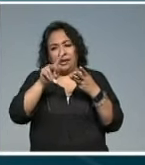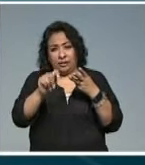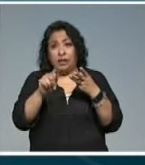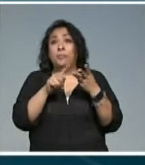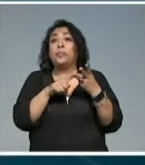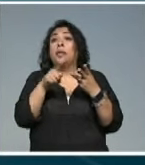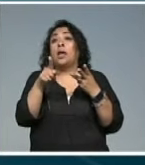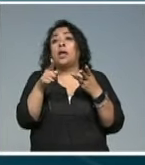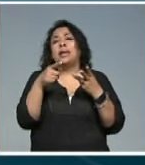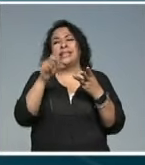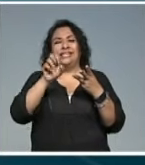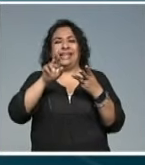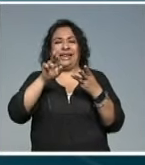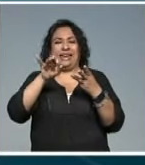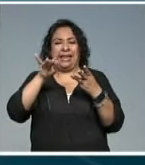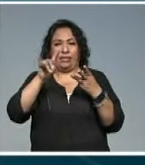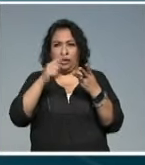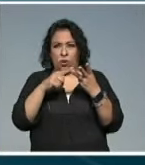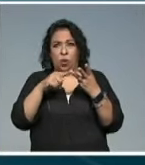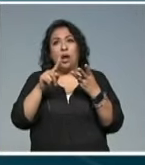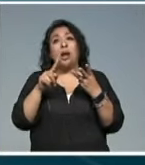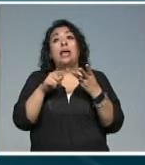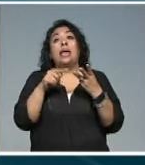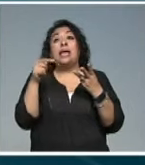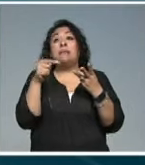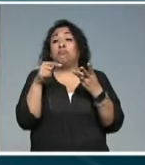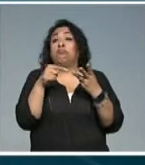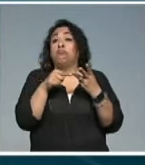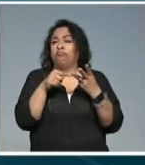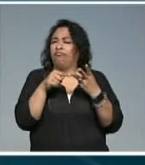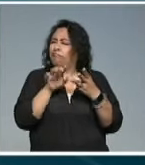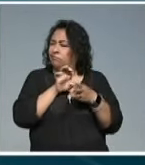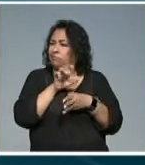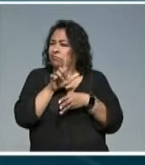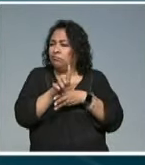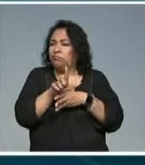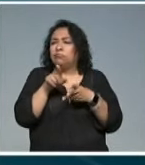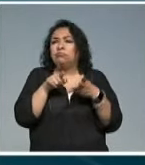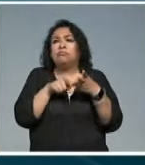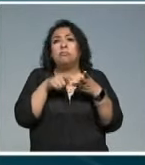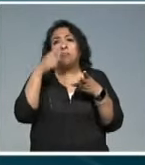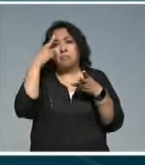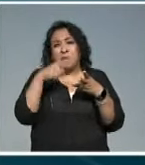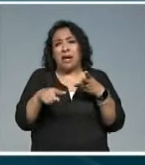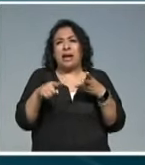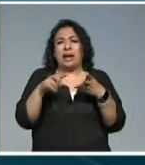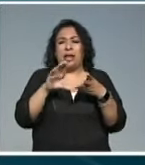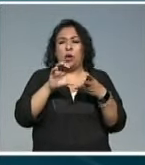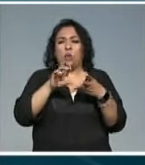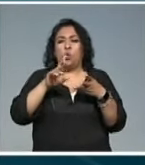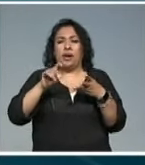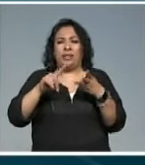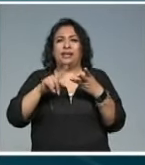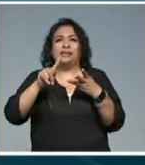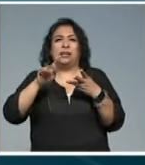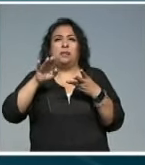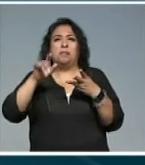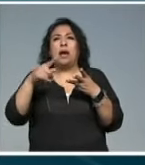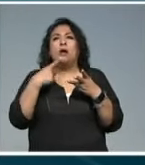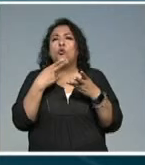tocar una de sus serenatas, y esta obra específicamente es muy particular porque es para orquesta de cuerdas y timbal. Es